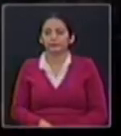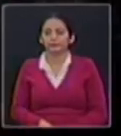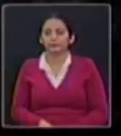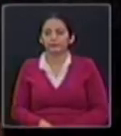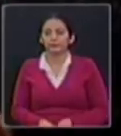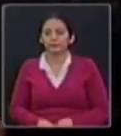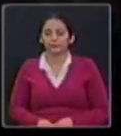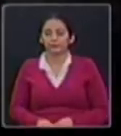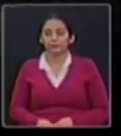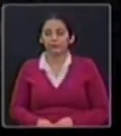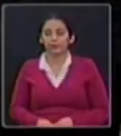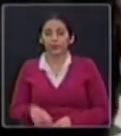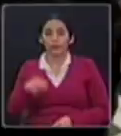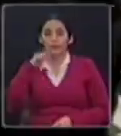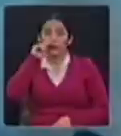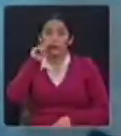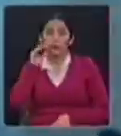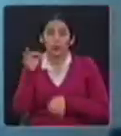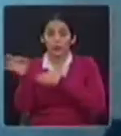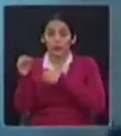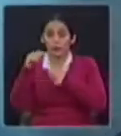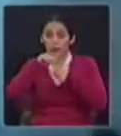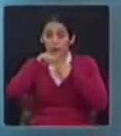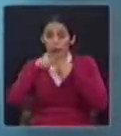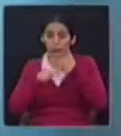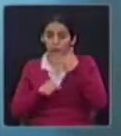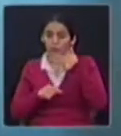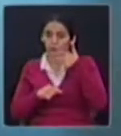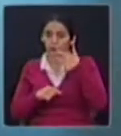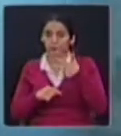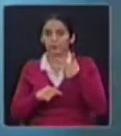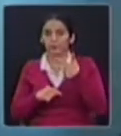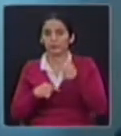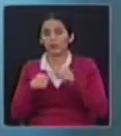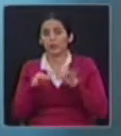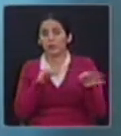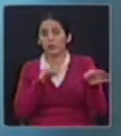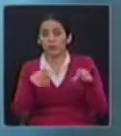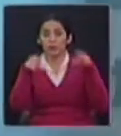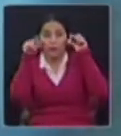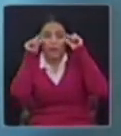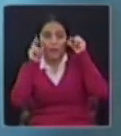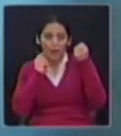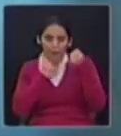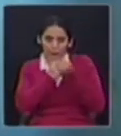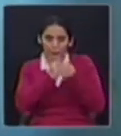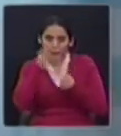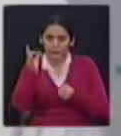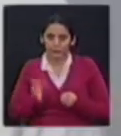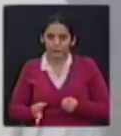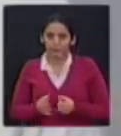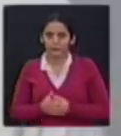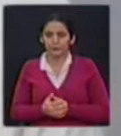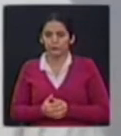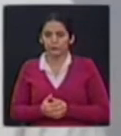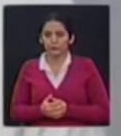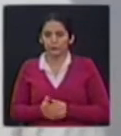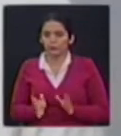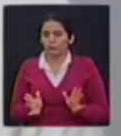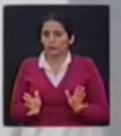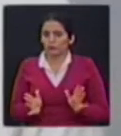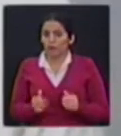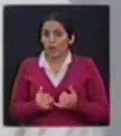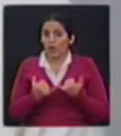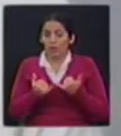Tres puntos aclaró el alcalde de Guayaquil, Jaime Nebot, sobre el apoyo que dará Guillermo Lasso en la segunda vuelta electoral. Y yo no voy a hacer